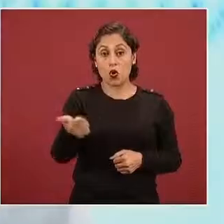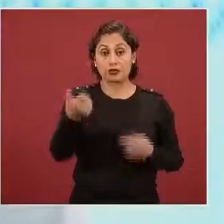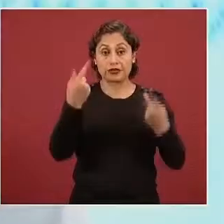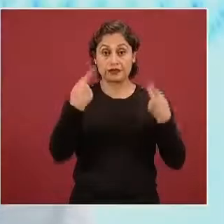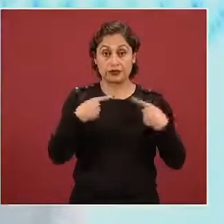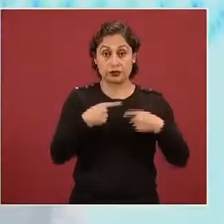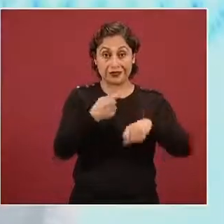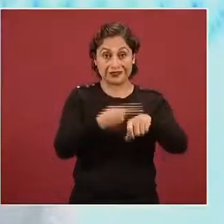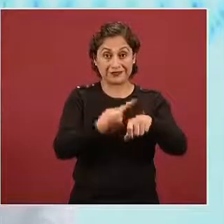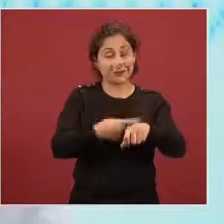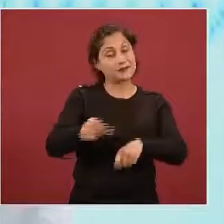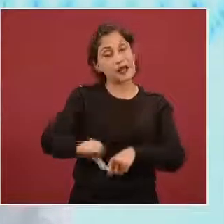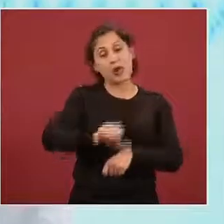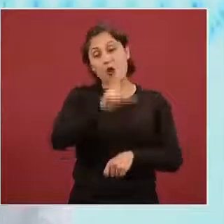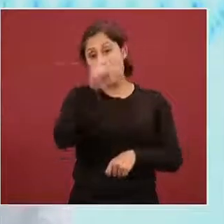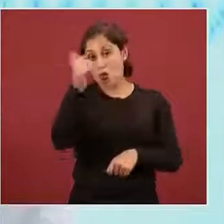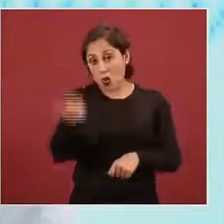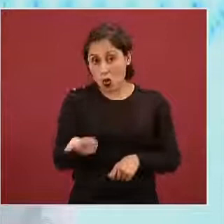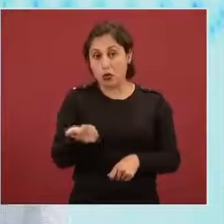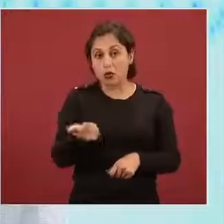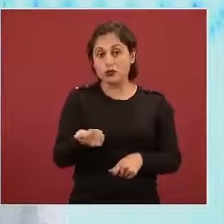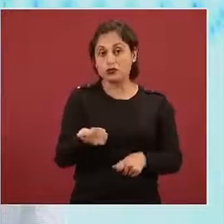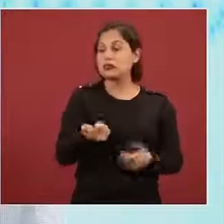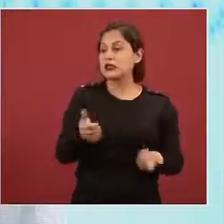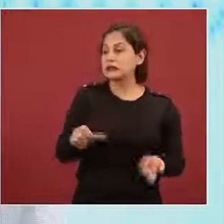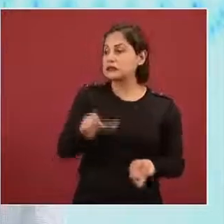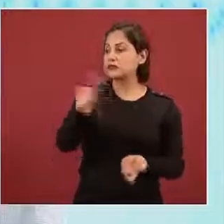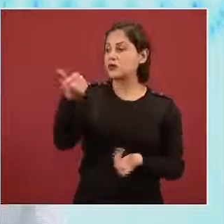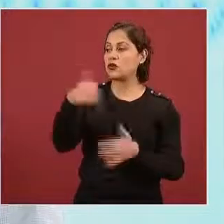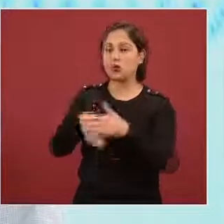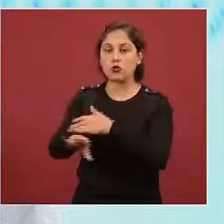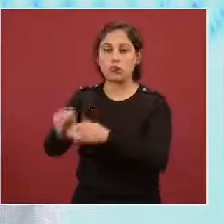y cada país buscó su mecanismo para garantizar la